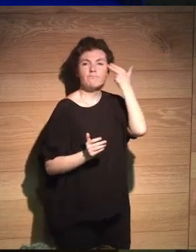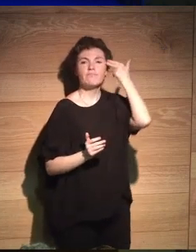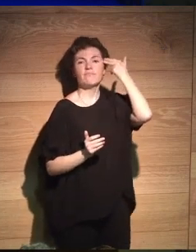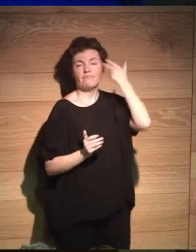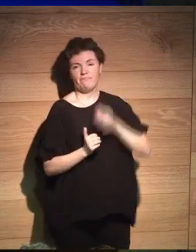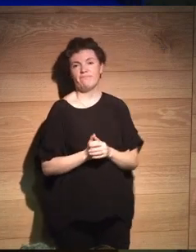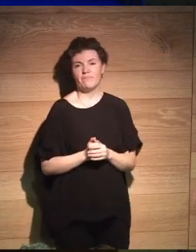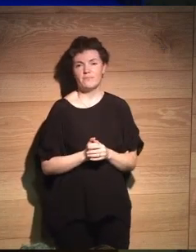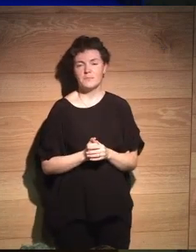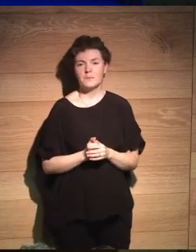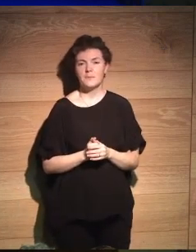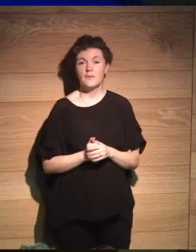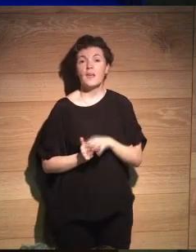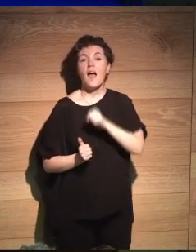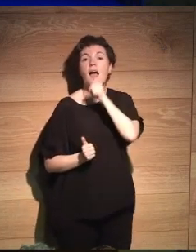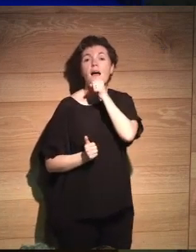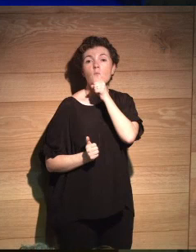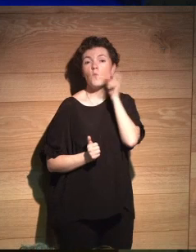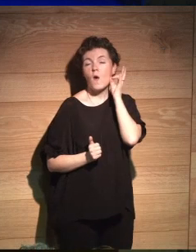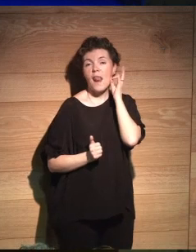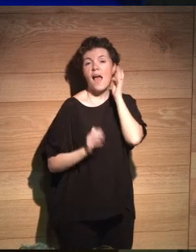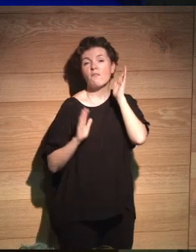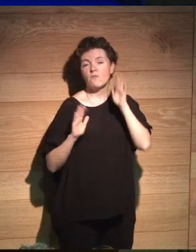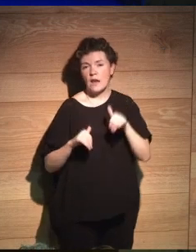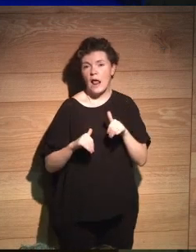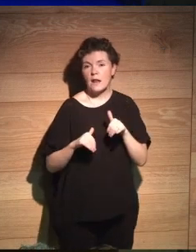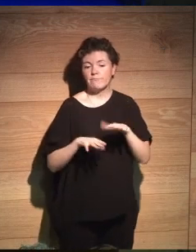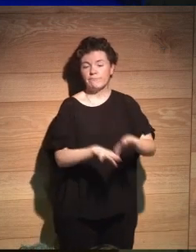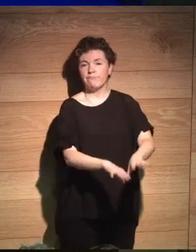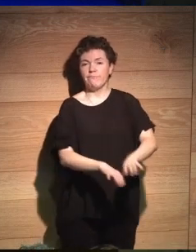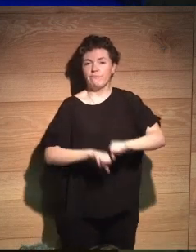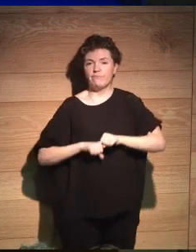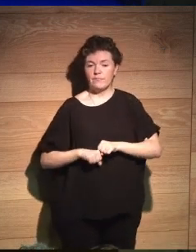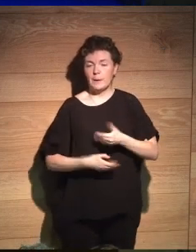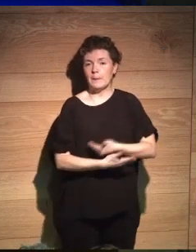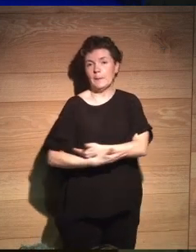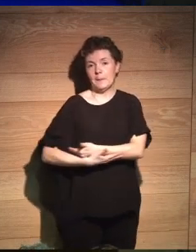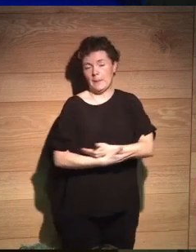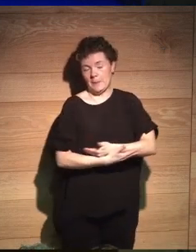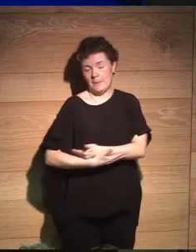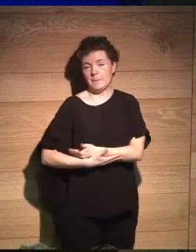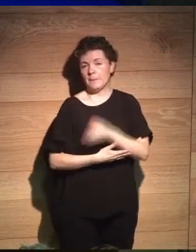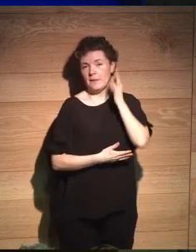suicidó. La abuela no tuvo más remedio que acoger a la bebé Uli.